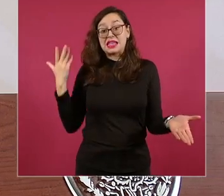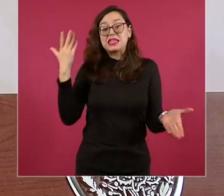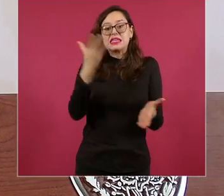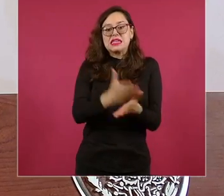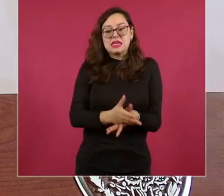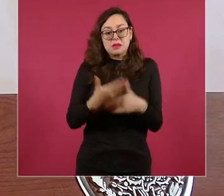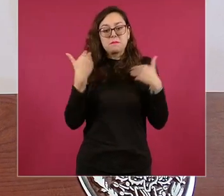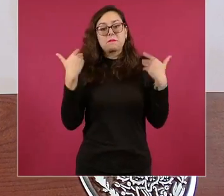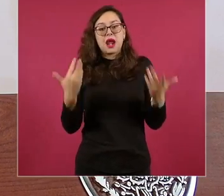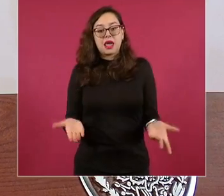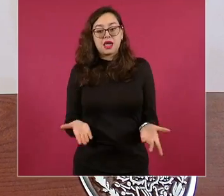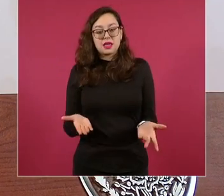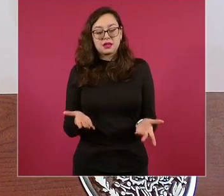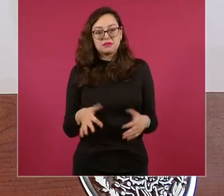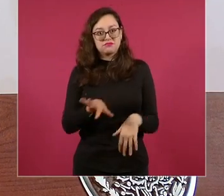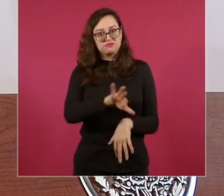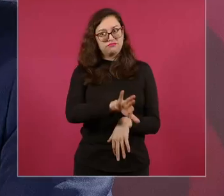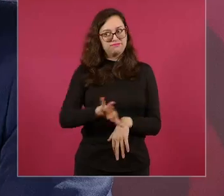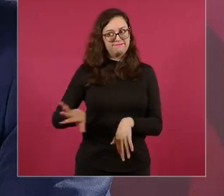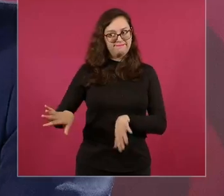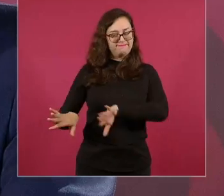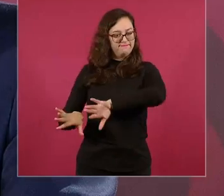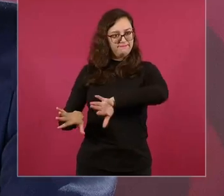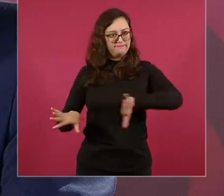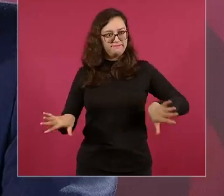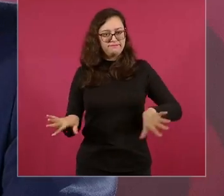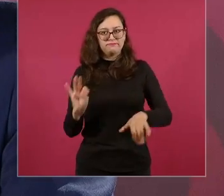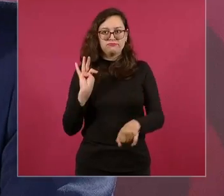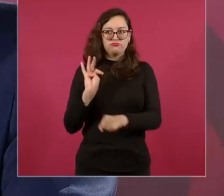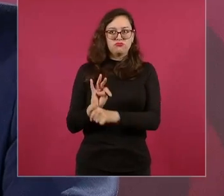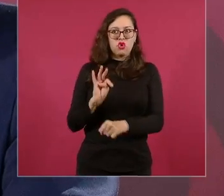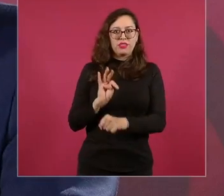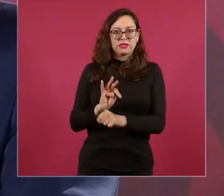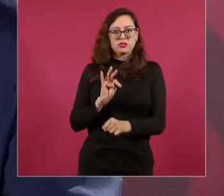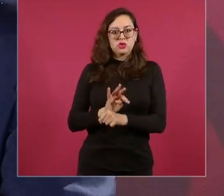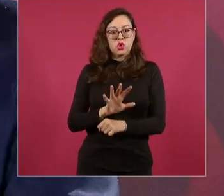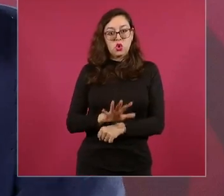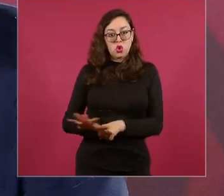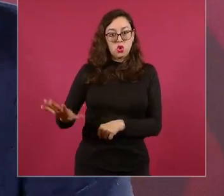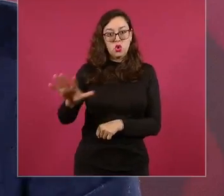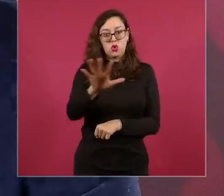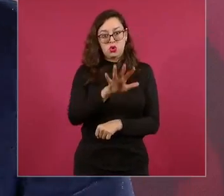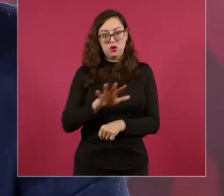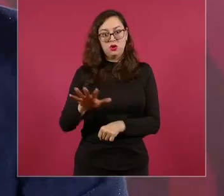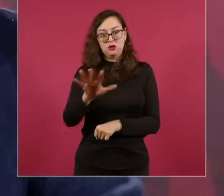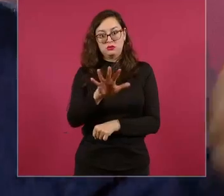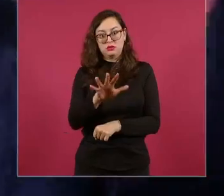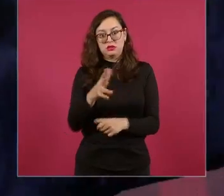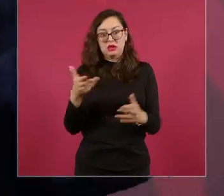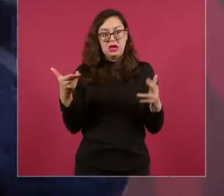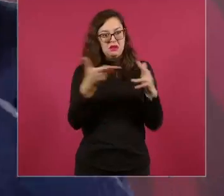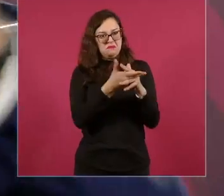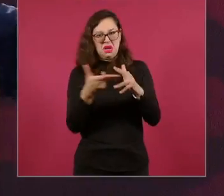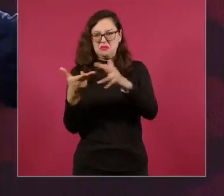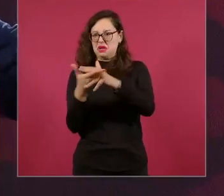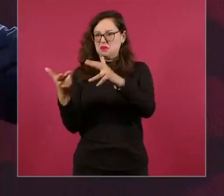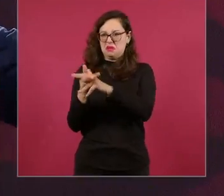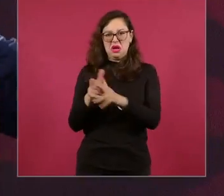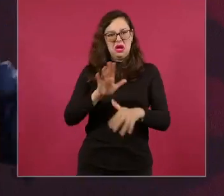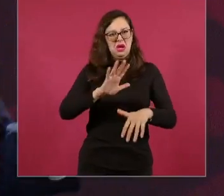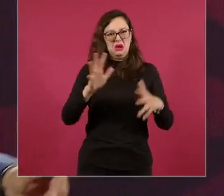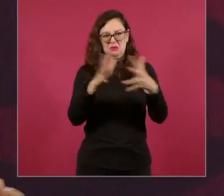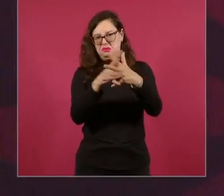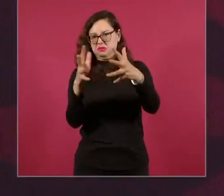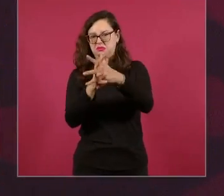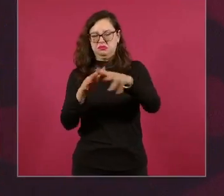la protección de la gente de los ciudadanos y también a evitar que se enfrenten las